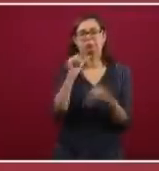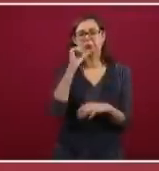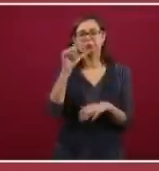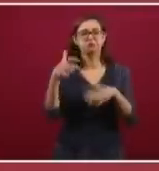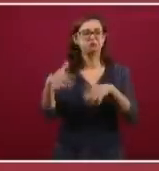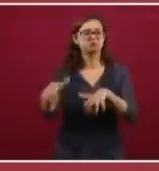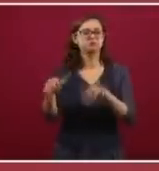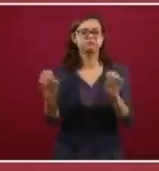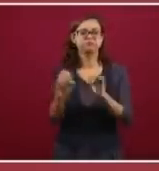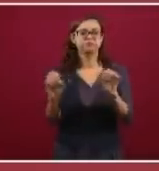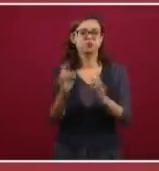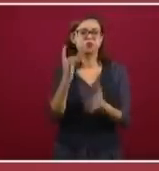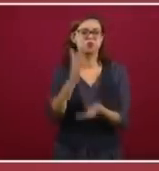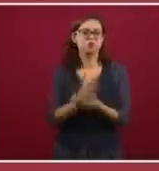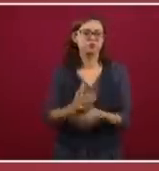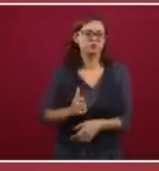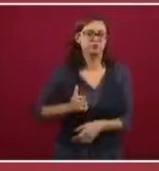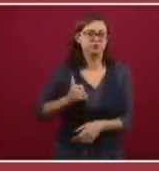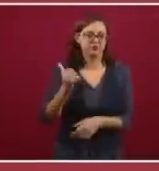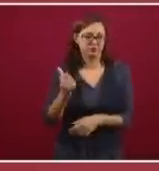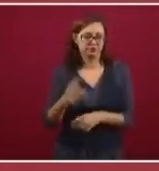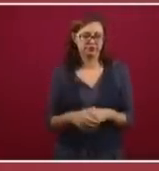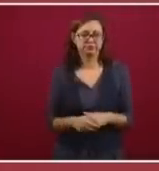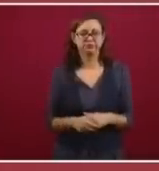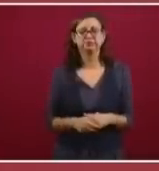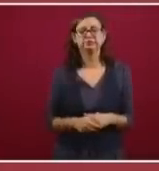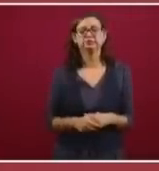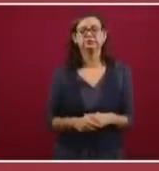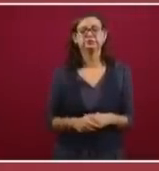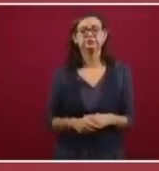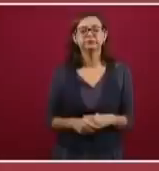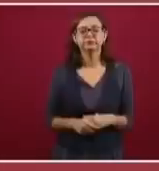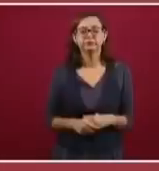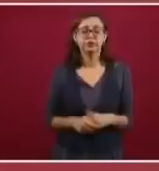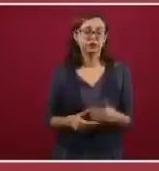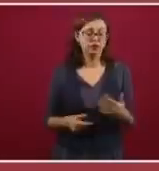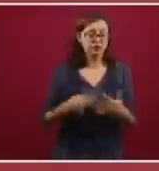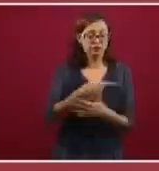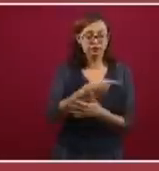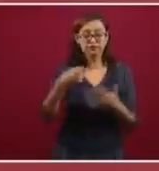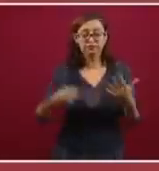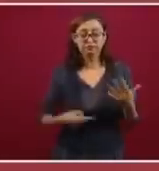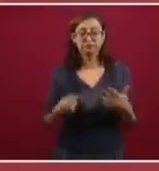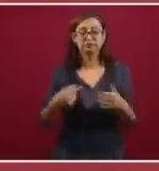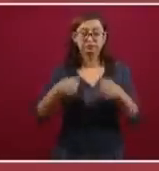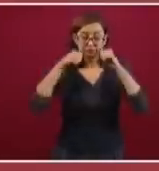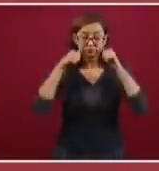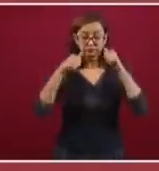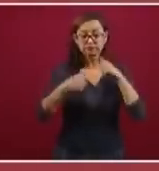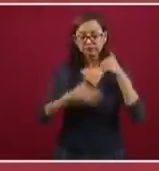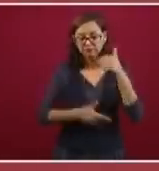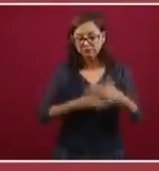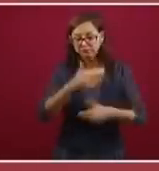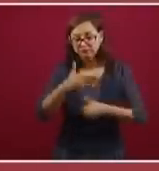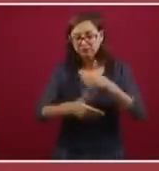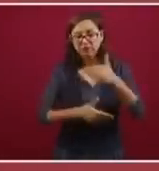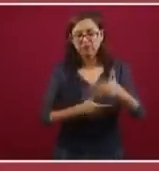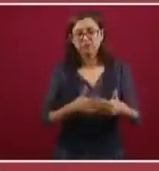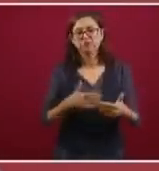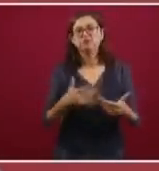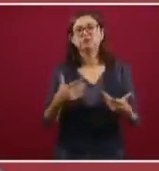Todo esto lo estamos atendiendo, vamos avanzando y